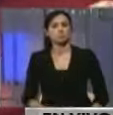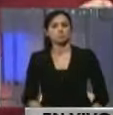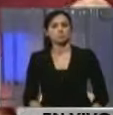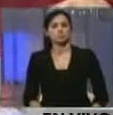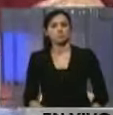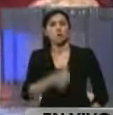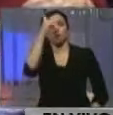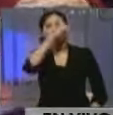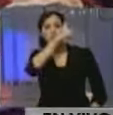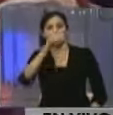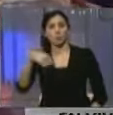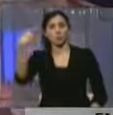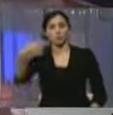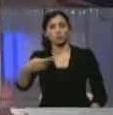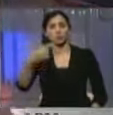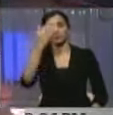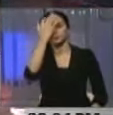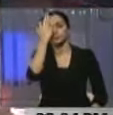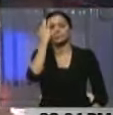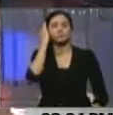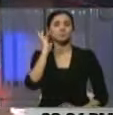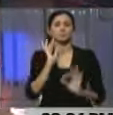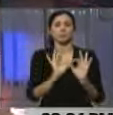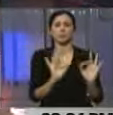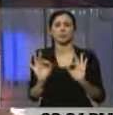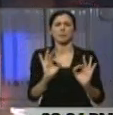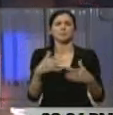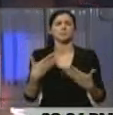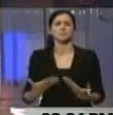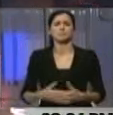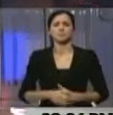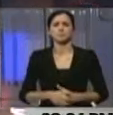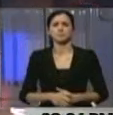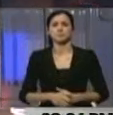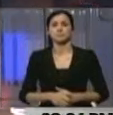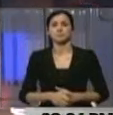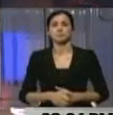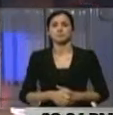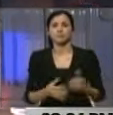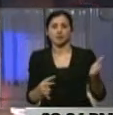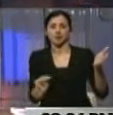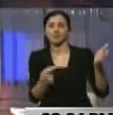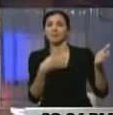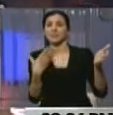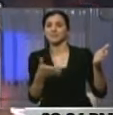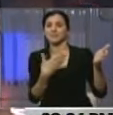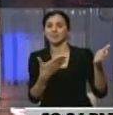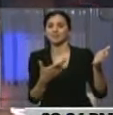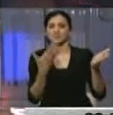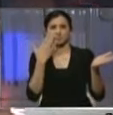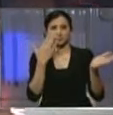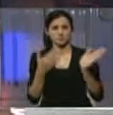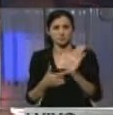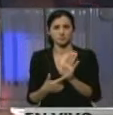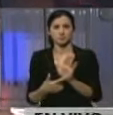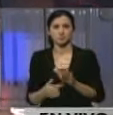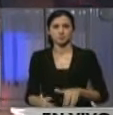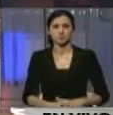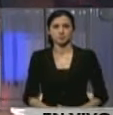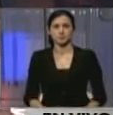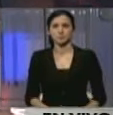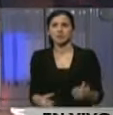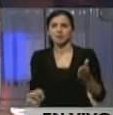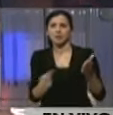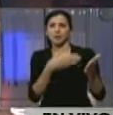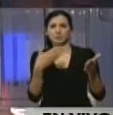Este domingo que viene vamos a preparar esta revista que se ha preparado, una